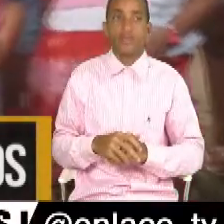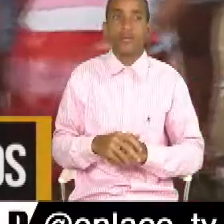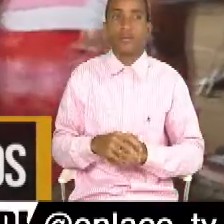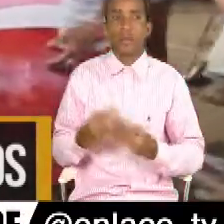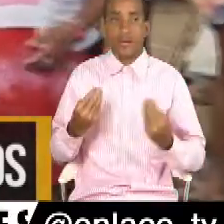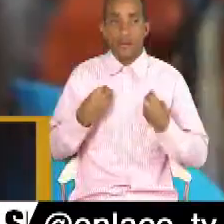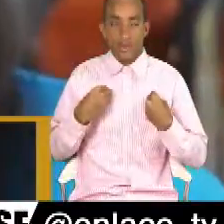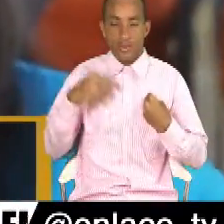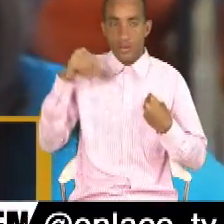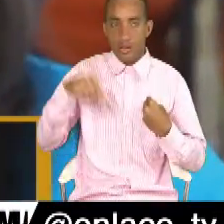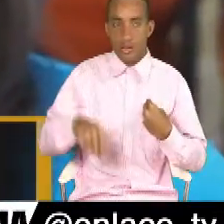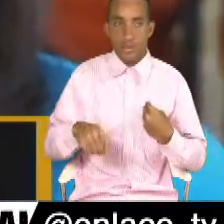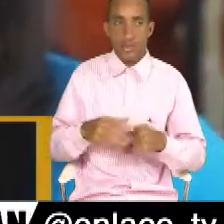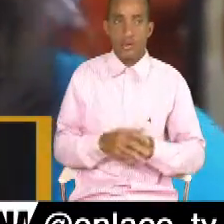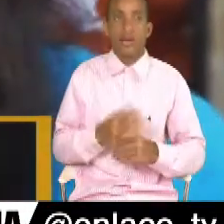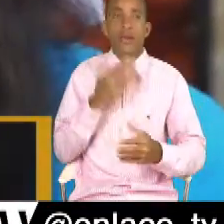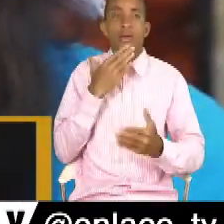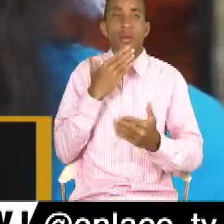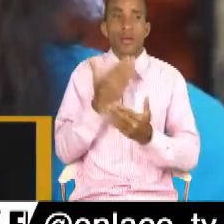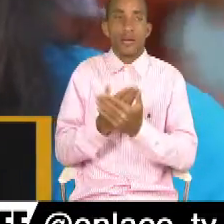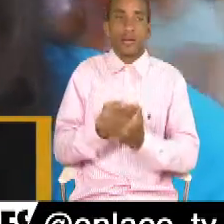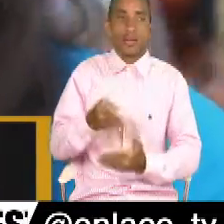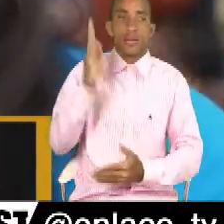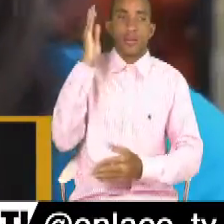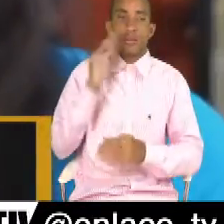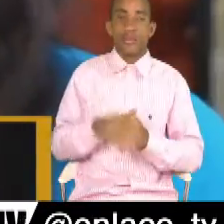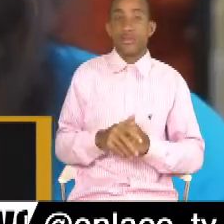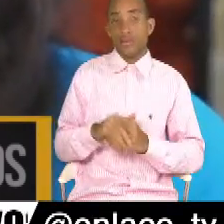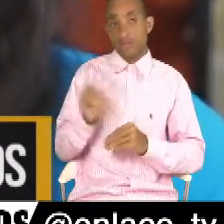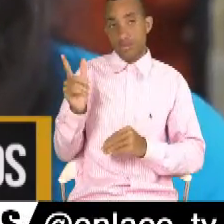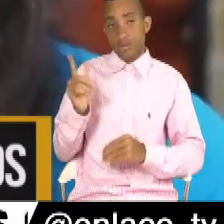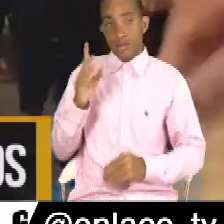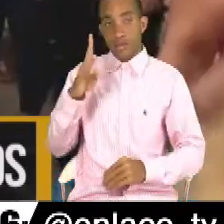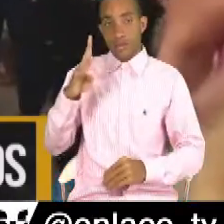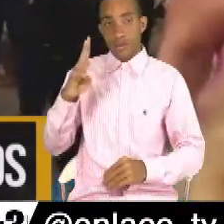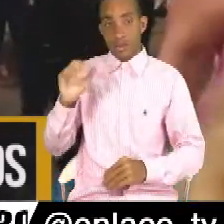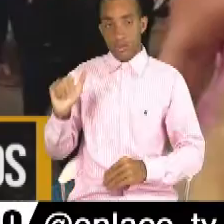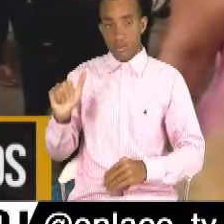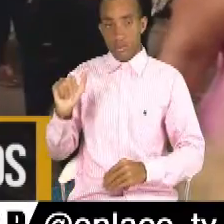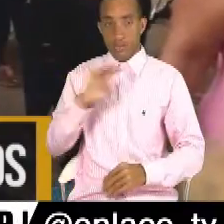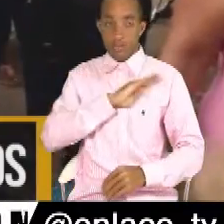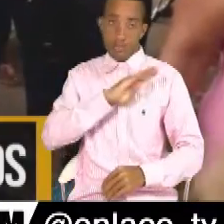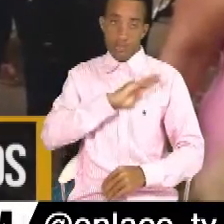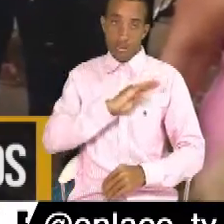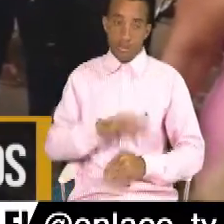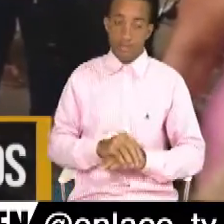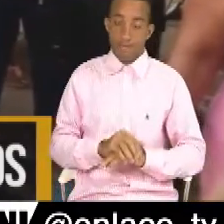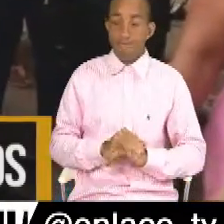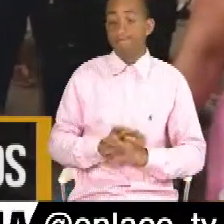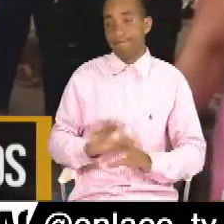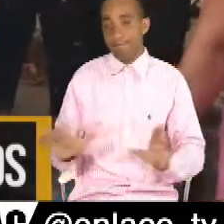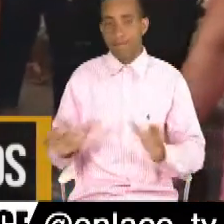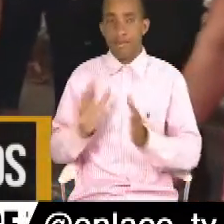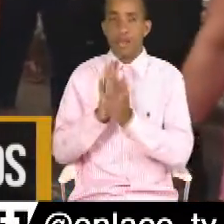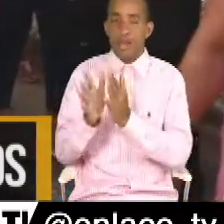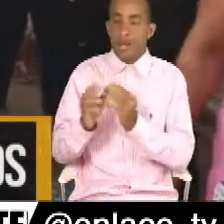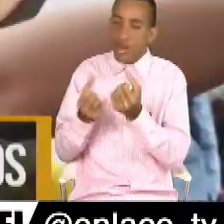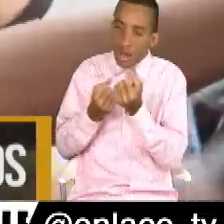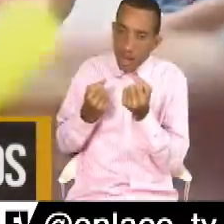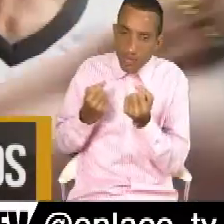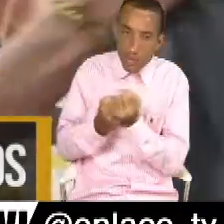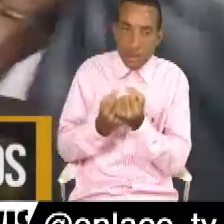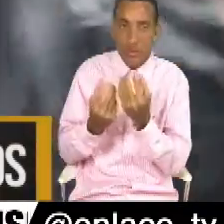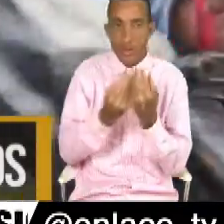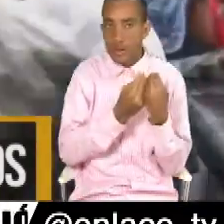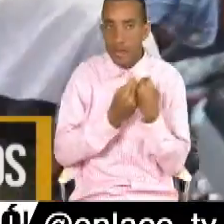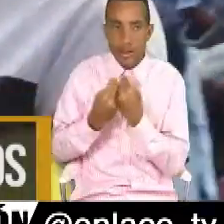del barrio. Pues sí, gracias a Dios y pues a la primera dama que nos está colaborando. La campaña de entrega de mercados es apoyada por el Consejo Municipal para